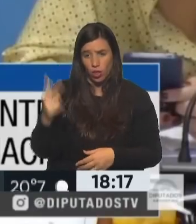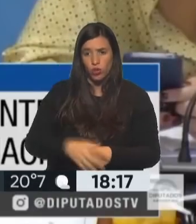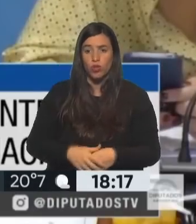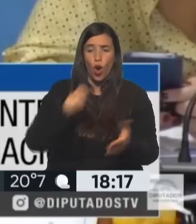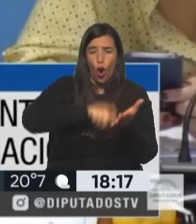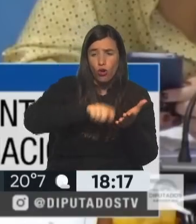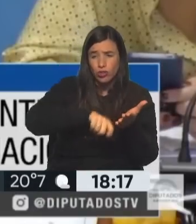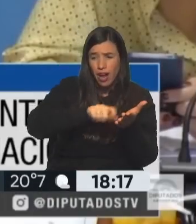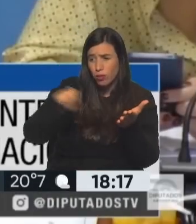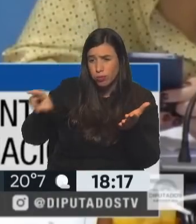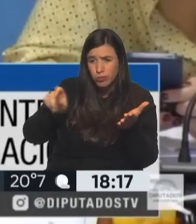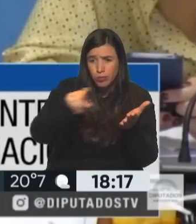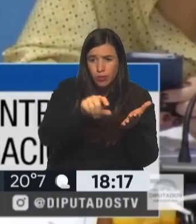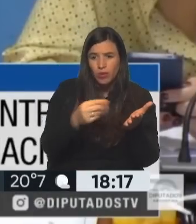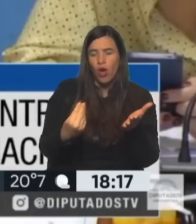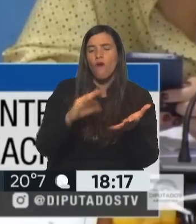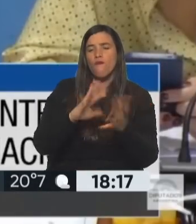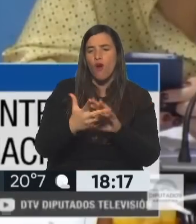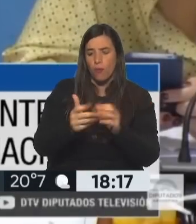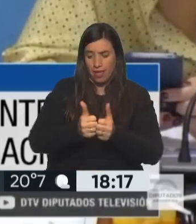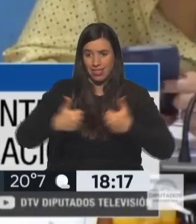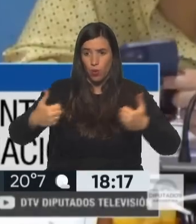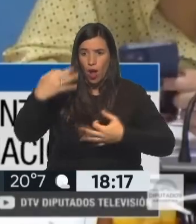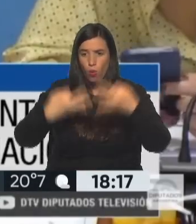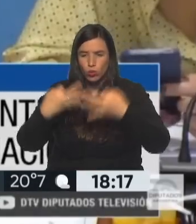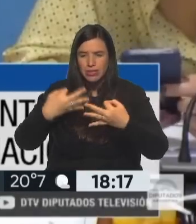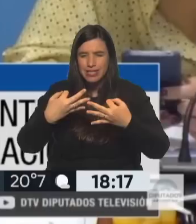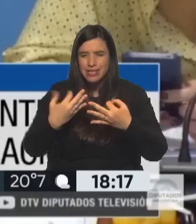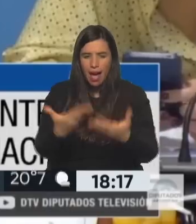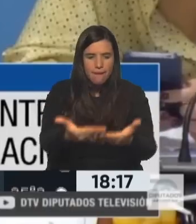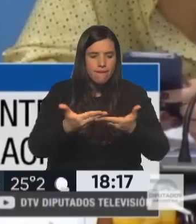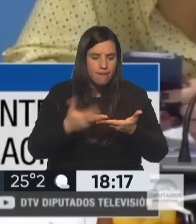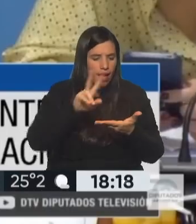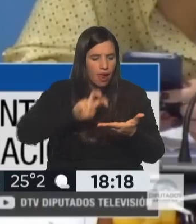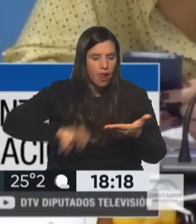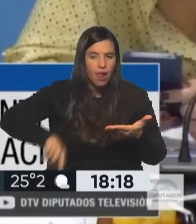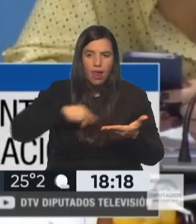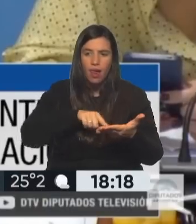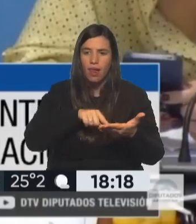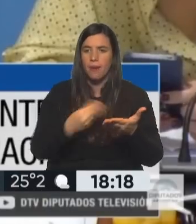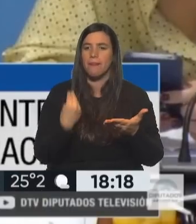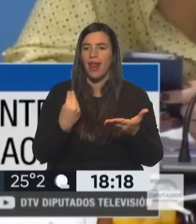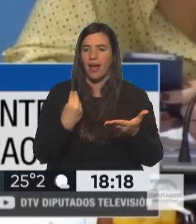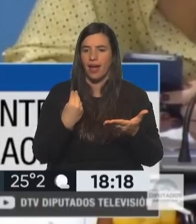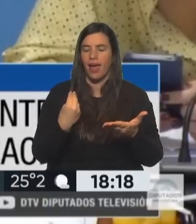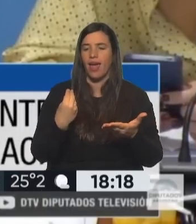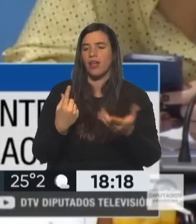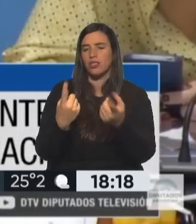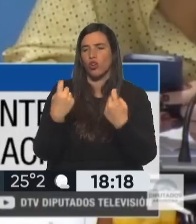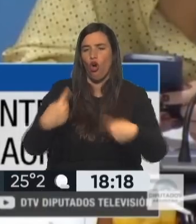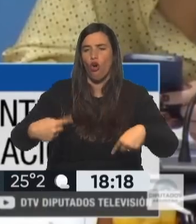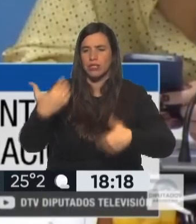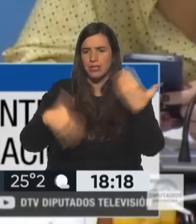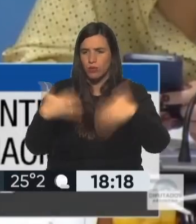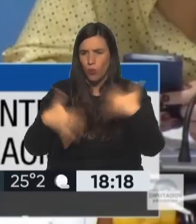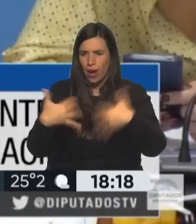una herramienta coyuntural con que cuenta el tribunal para atender las necesidades urgentes y prioritarias de la justicia en todas sus